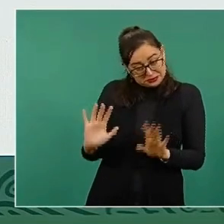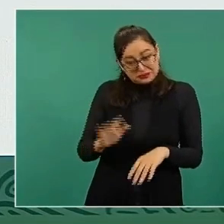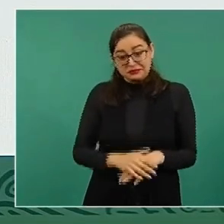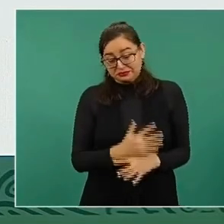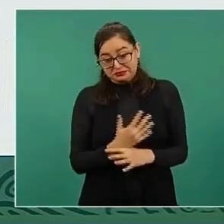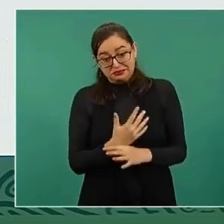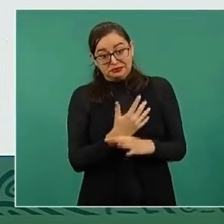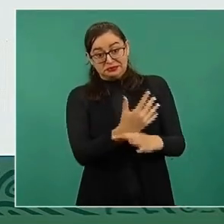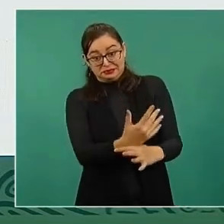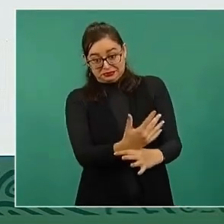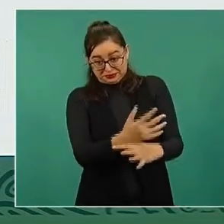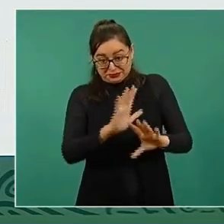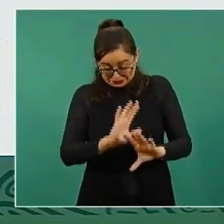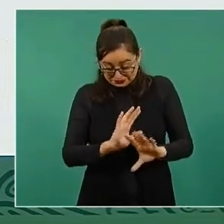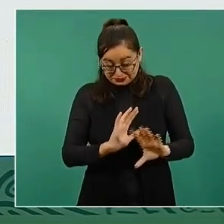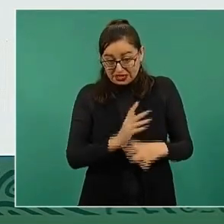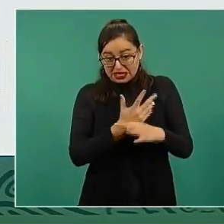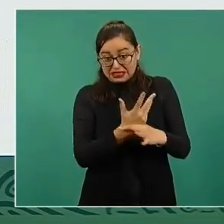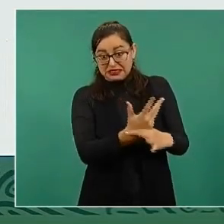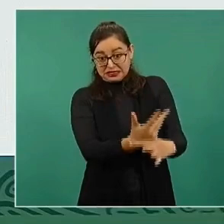quemar un pozo es algo,